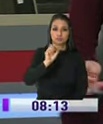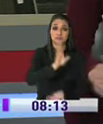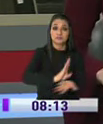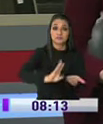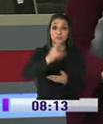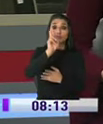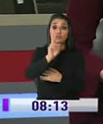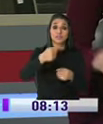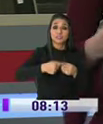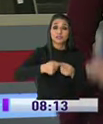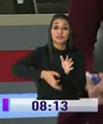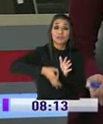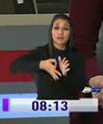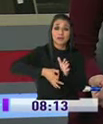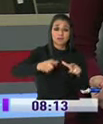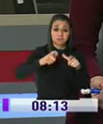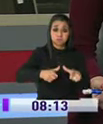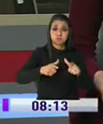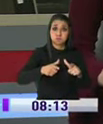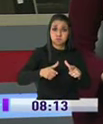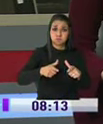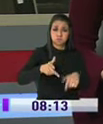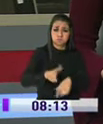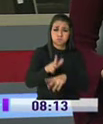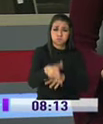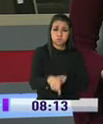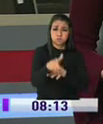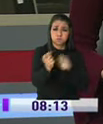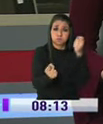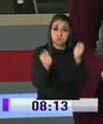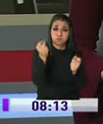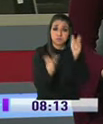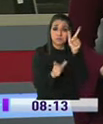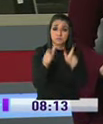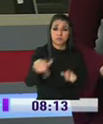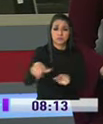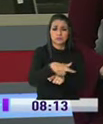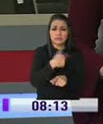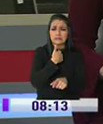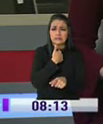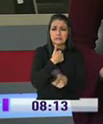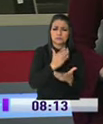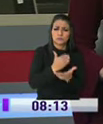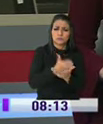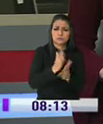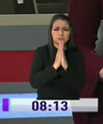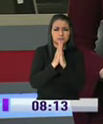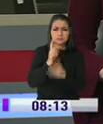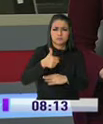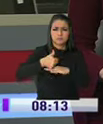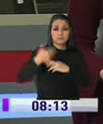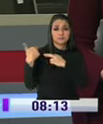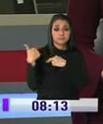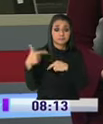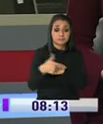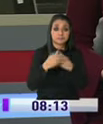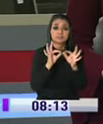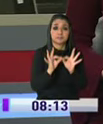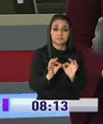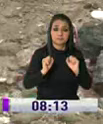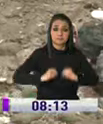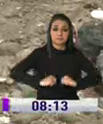un bache de grandes proporciones causa molestias a conductores y moradores, quienes hacen un llamado a la autoridad competente para su arreglo.